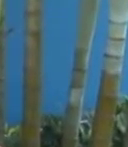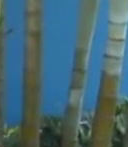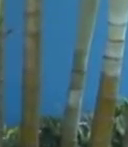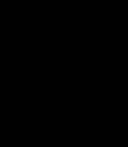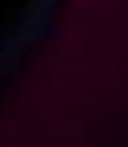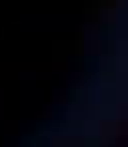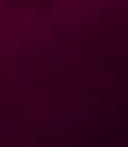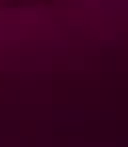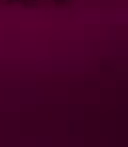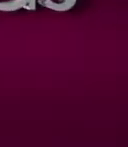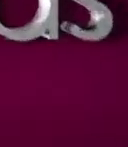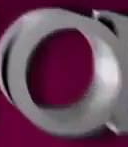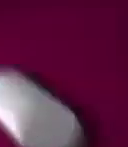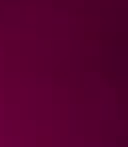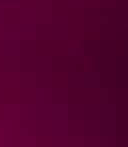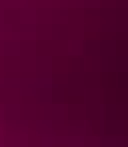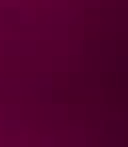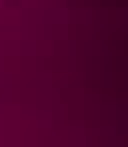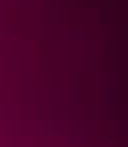gobernable